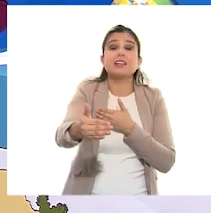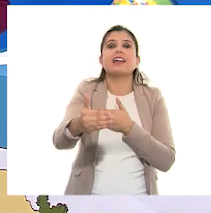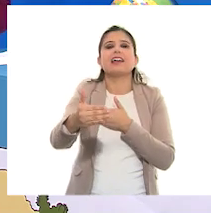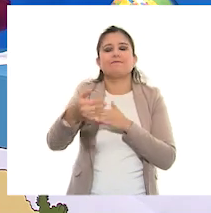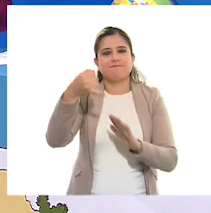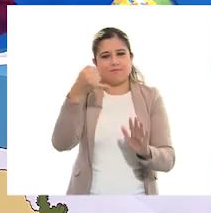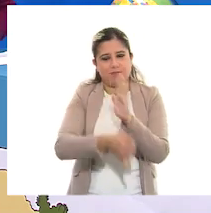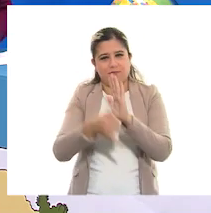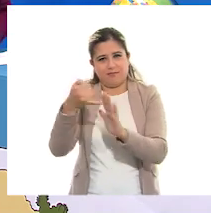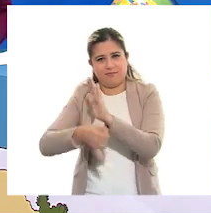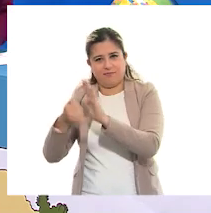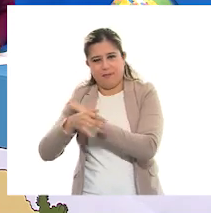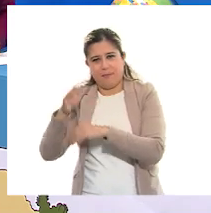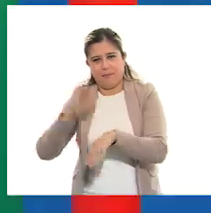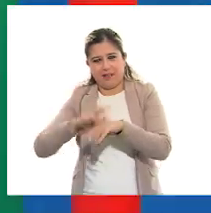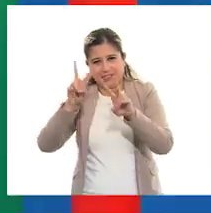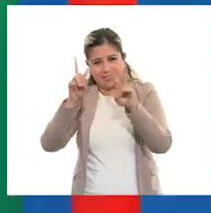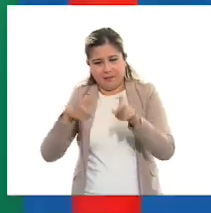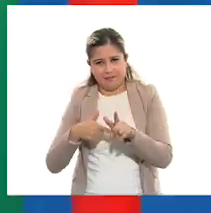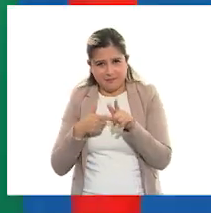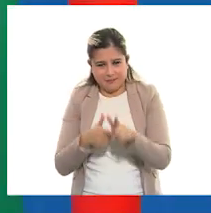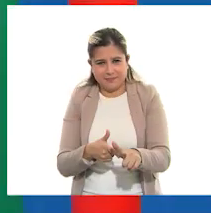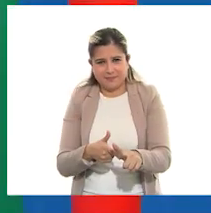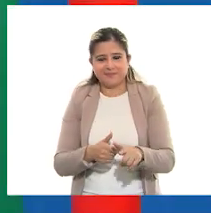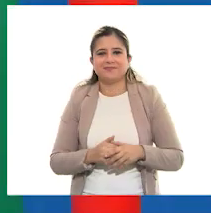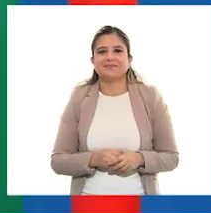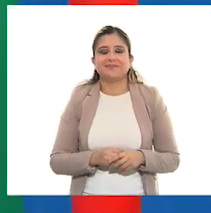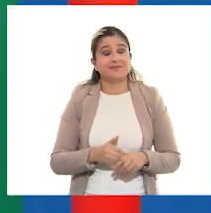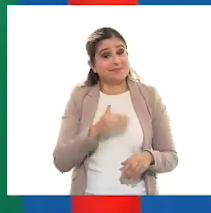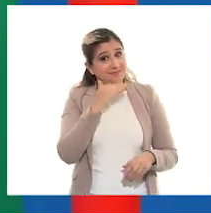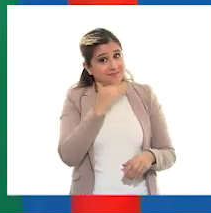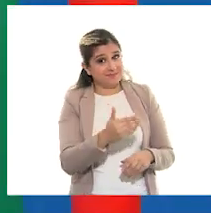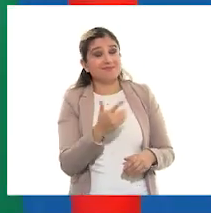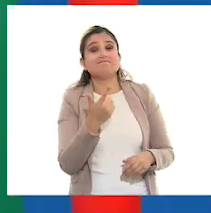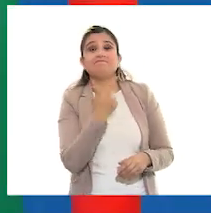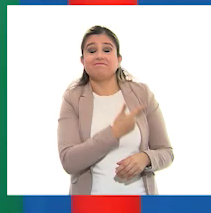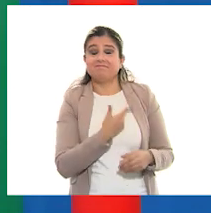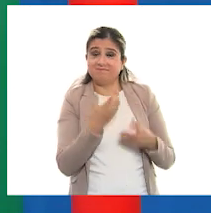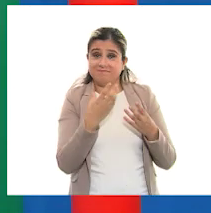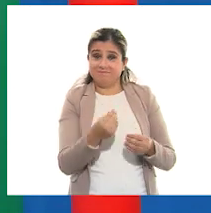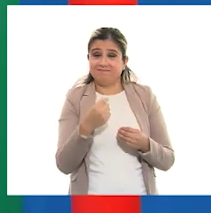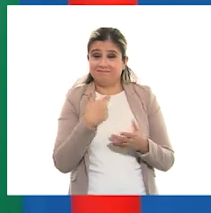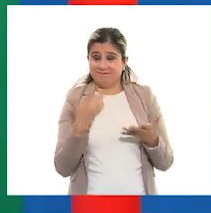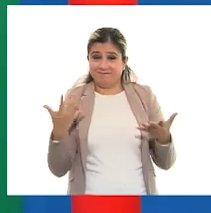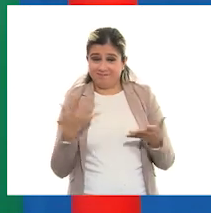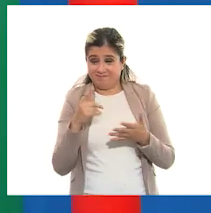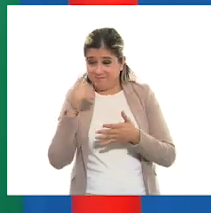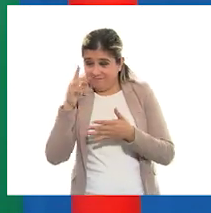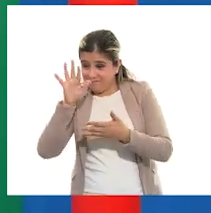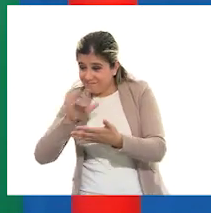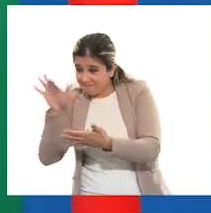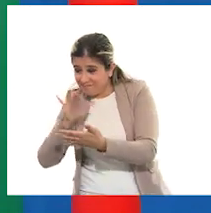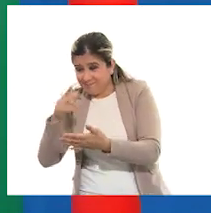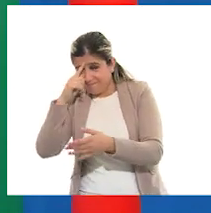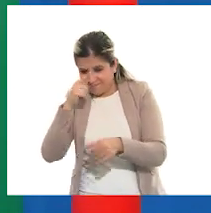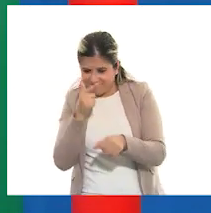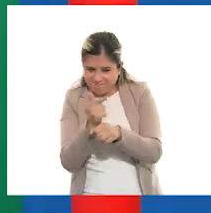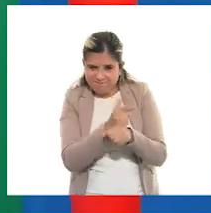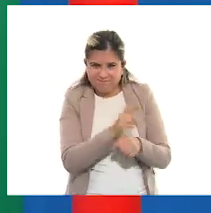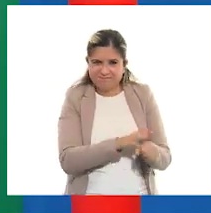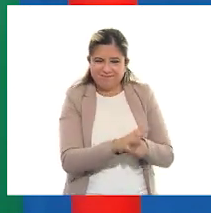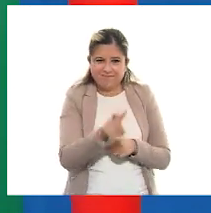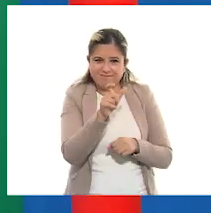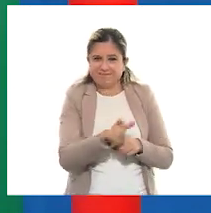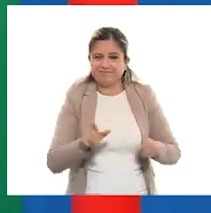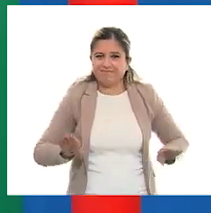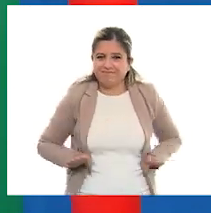estos elementos. Me parece perfecto. Me agrada esto de ser una especie de detective de textos para descubrir sus rasgos